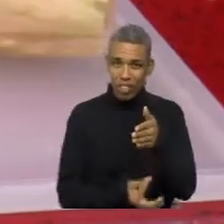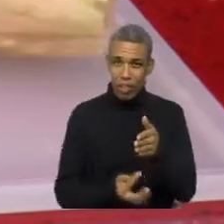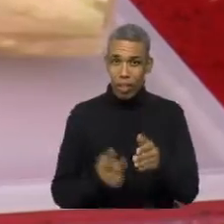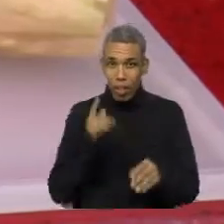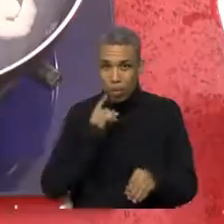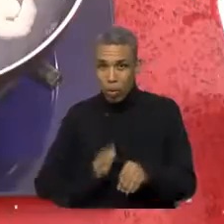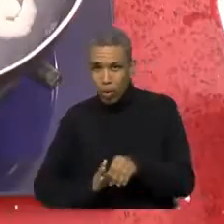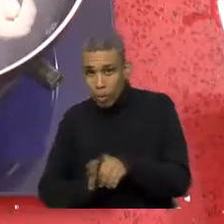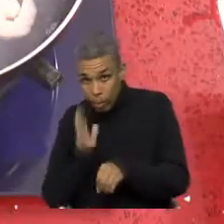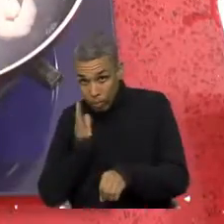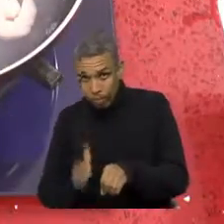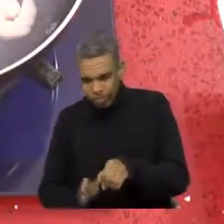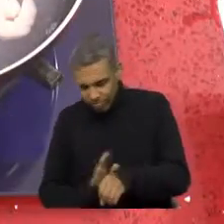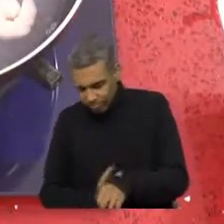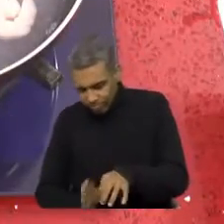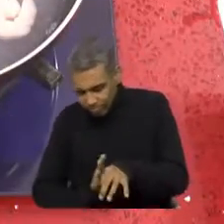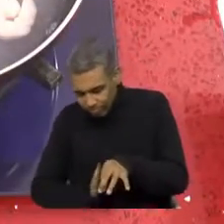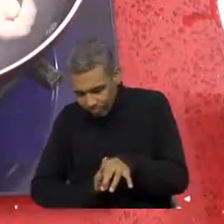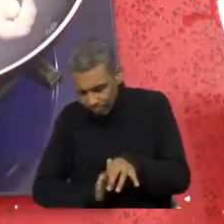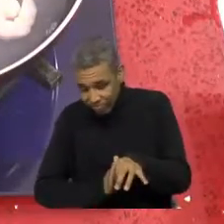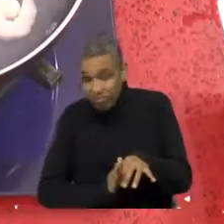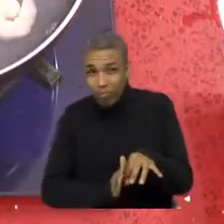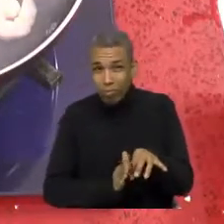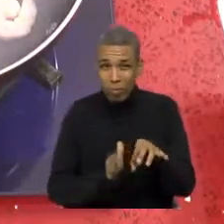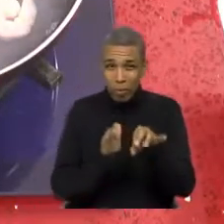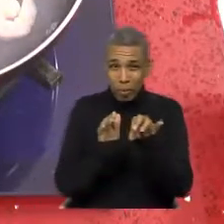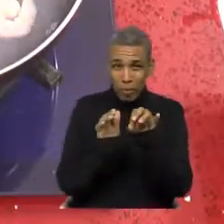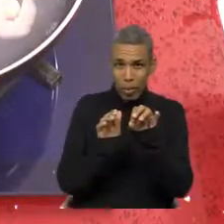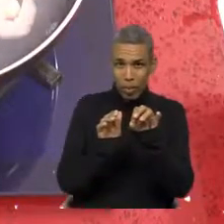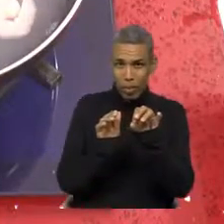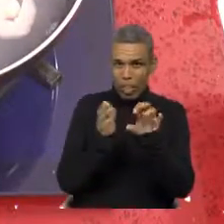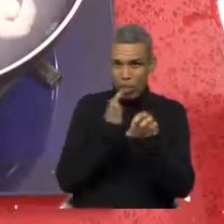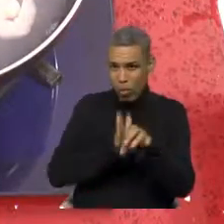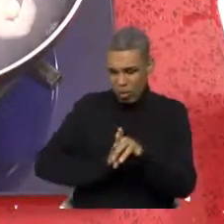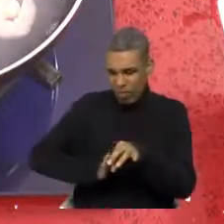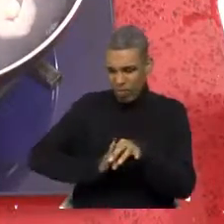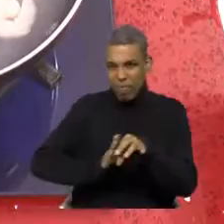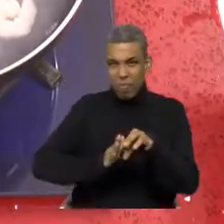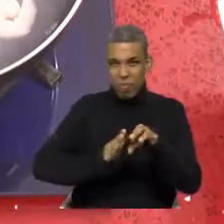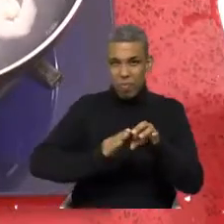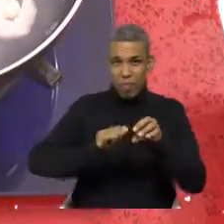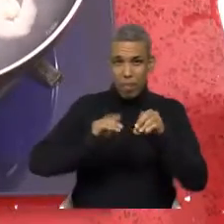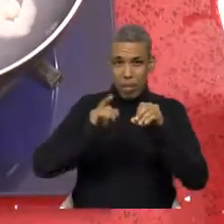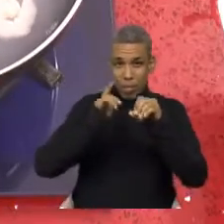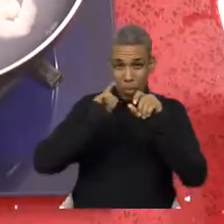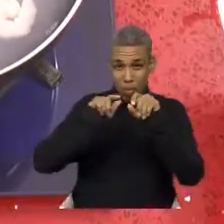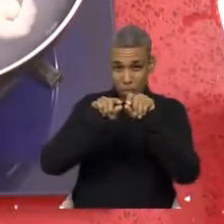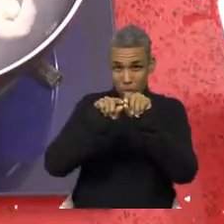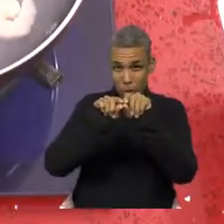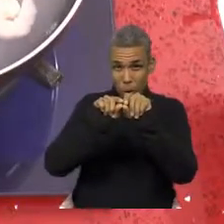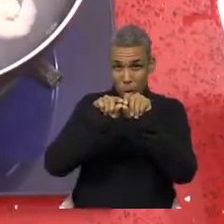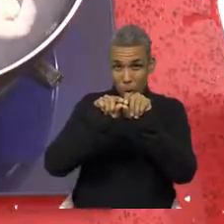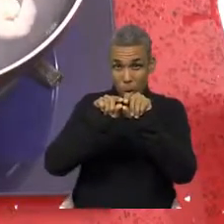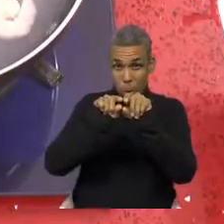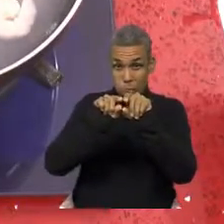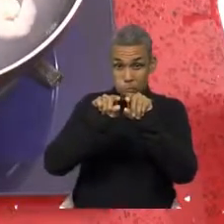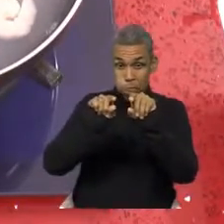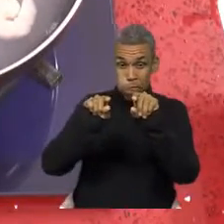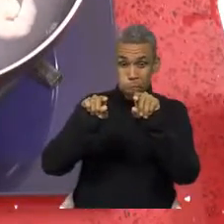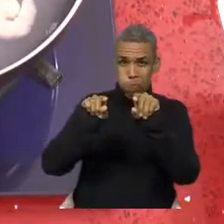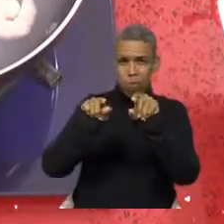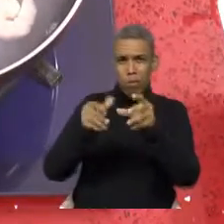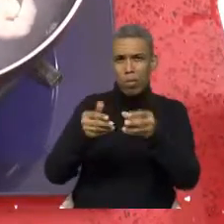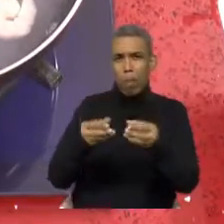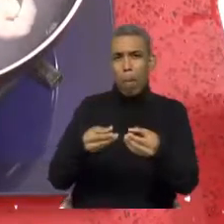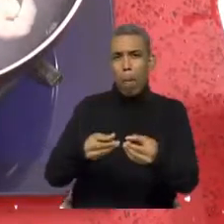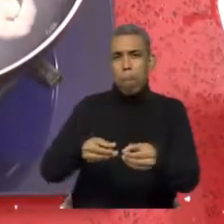tan delgadas. Si quedan muy gruesas no van a quedar crocantes, y si quedan muy delgadas van a quedar un poquito traslúcidas y se van